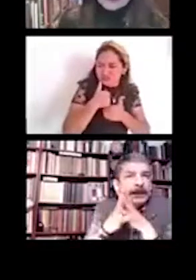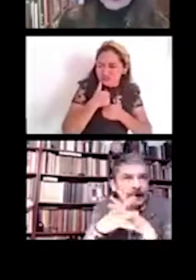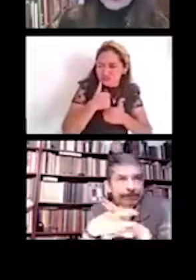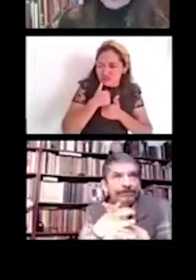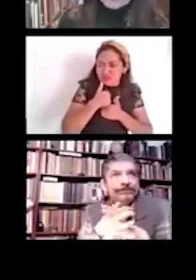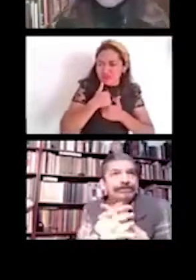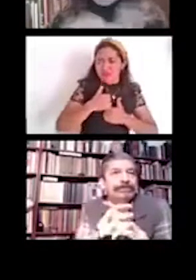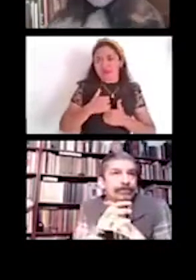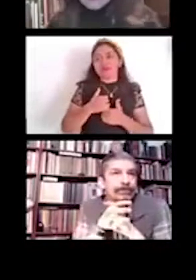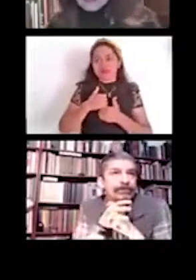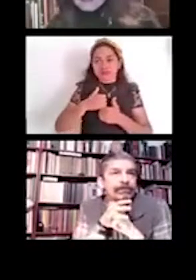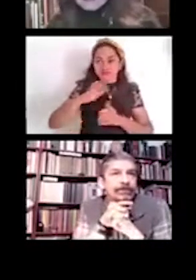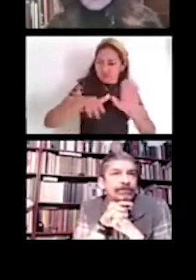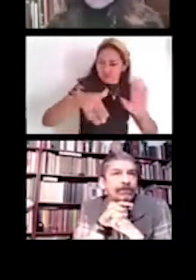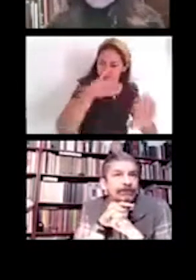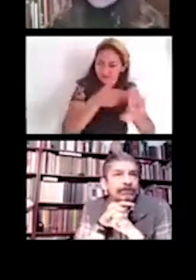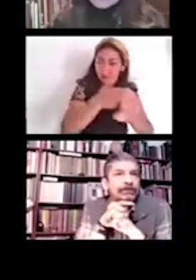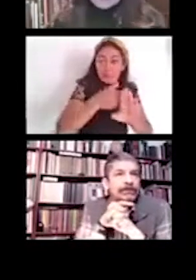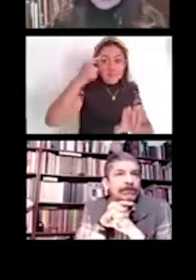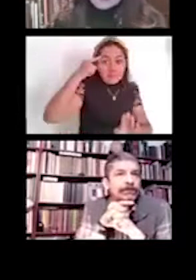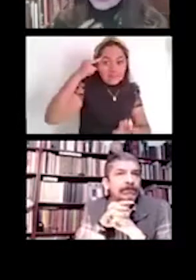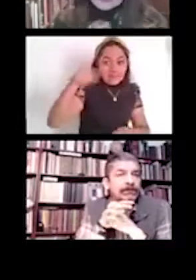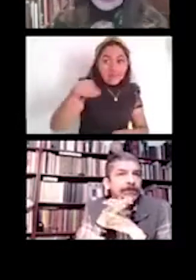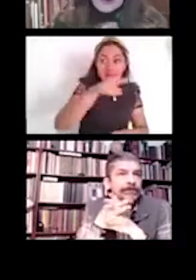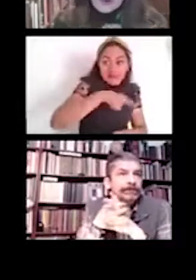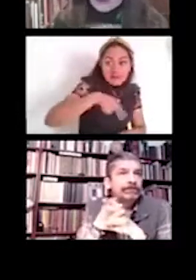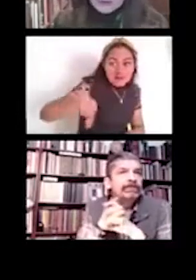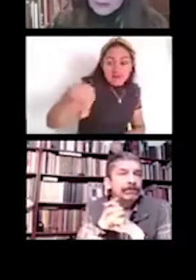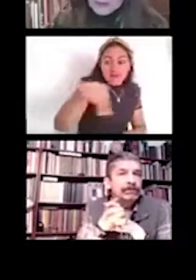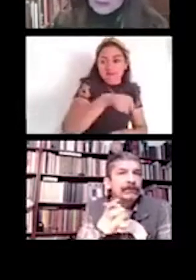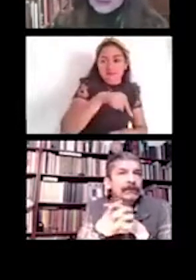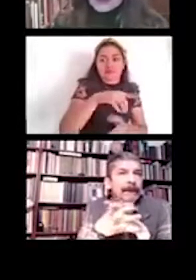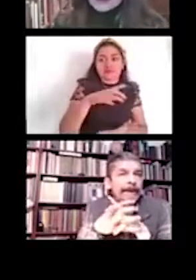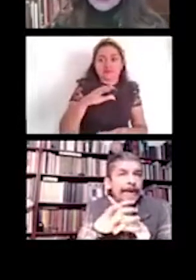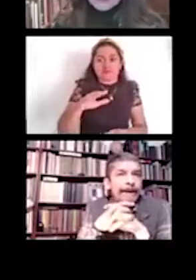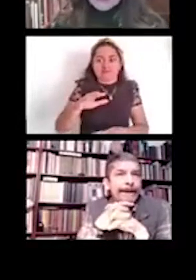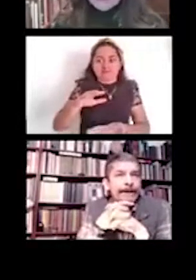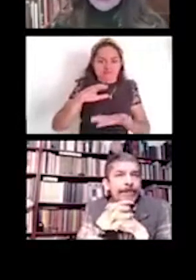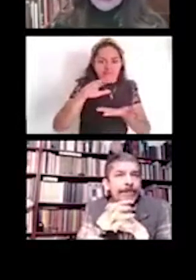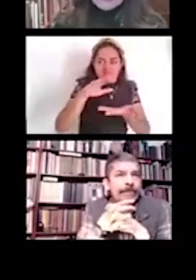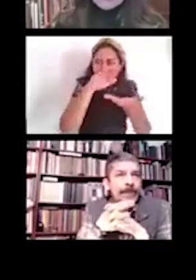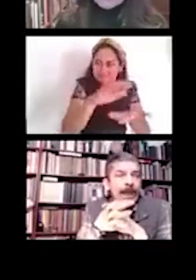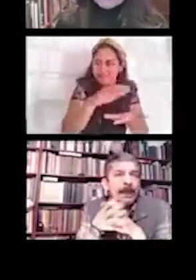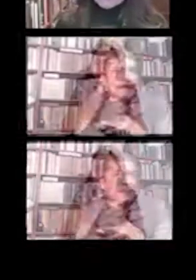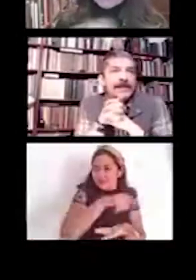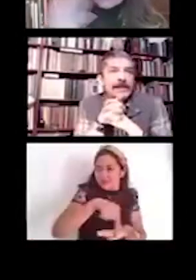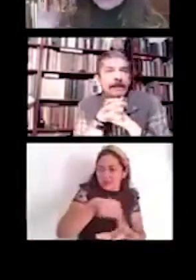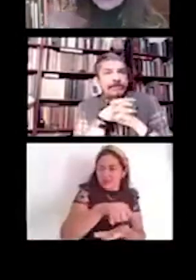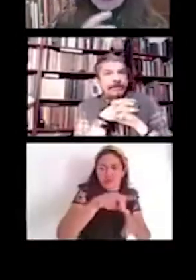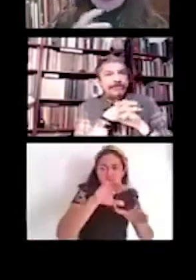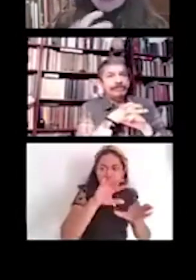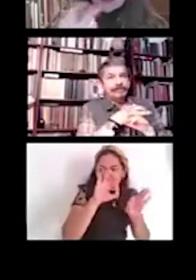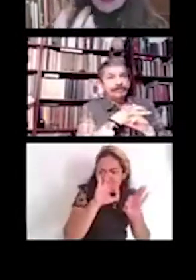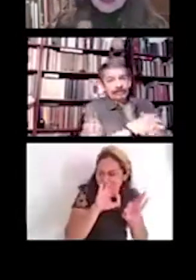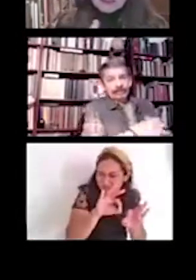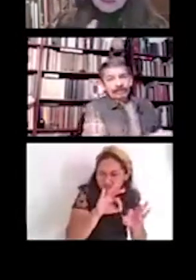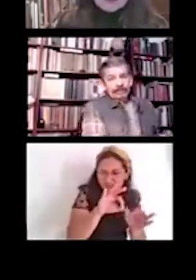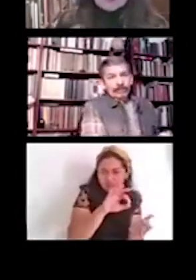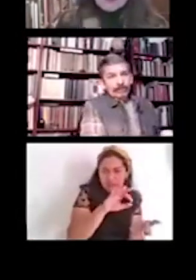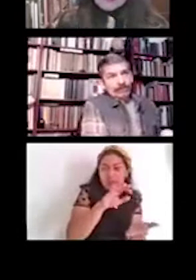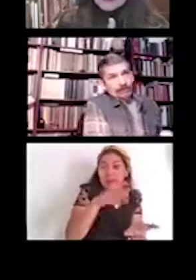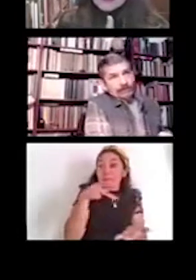a los vencidos para imponerles los tributos súper onerosos, ¿no? Más todas estas